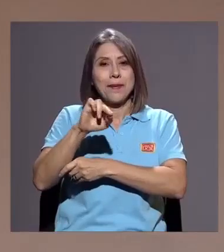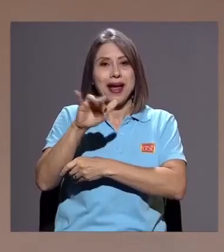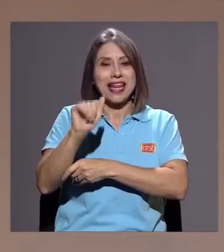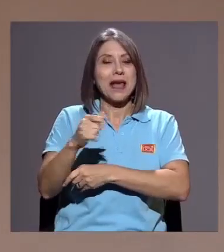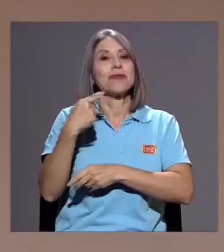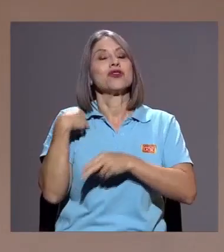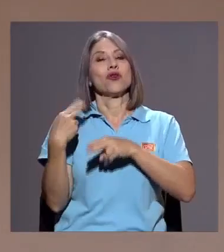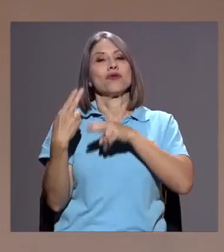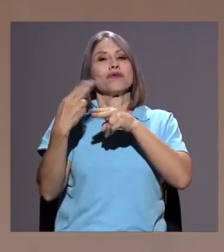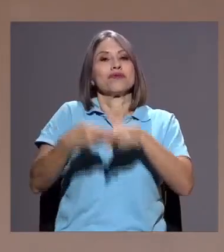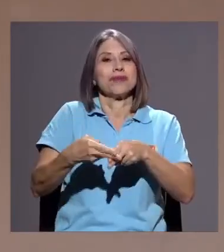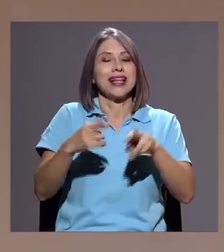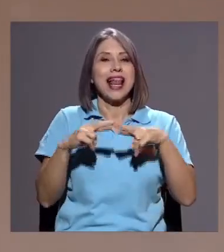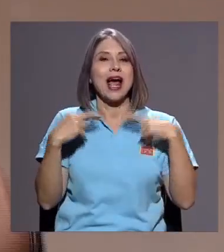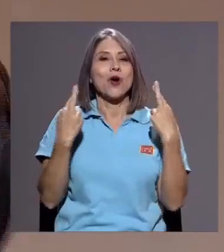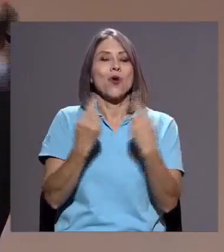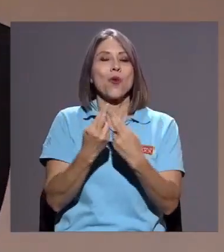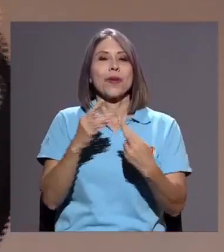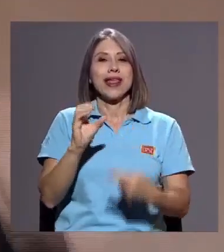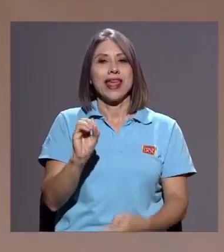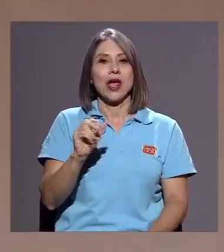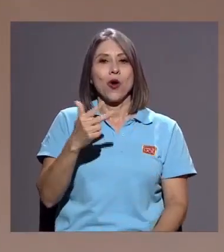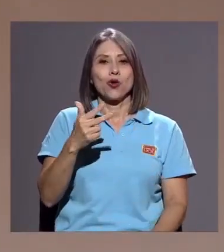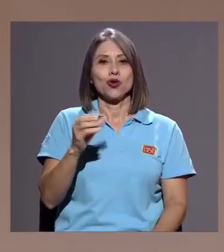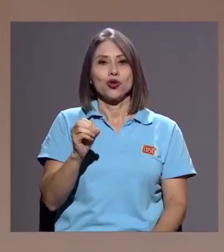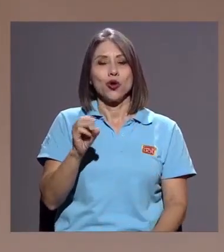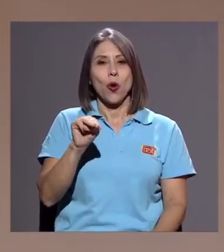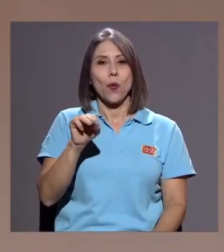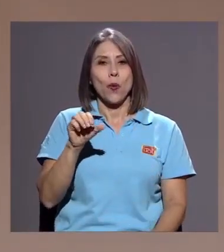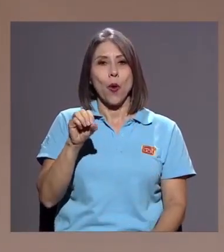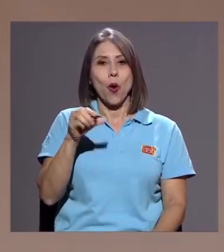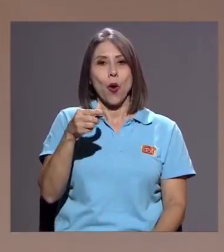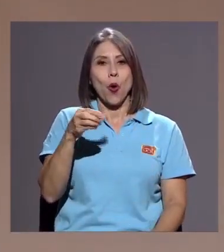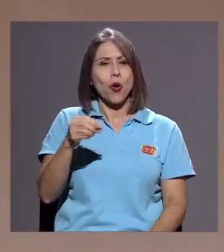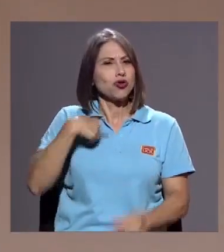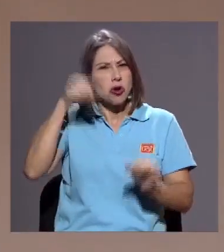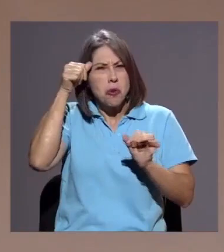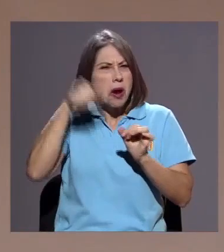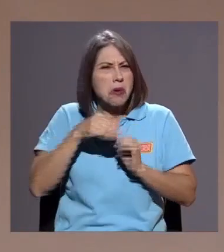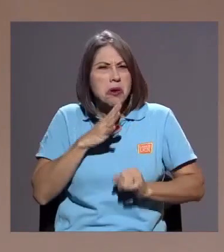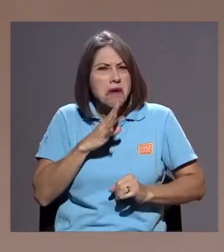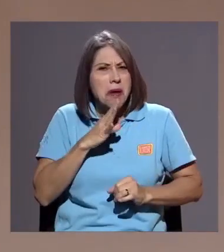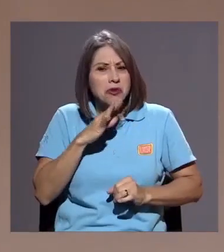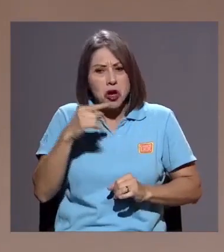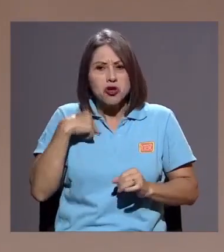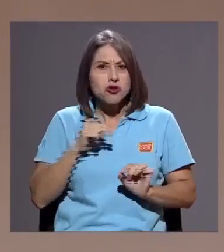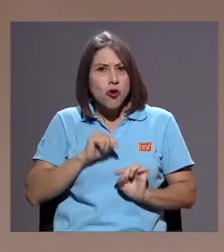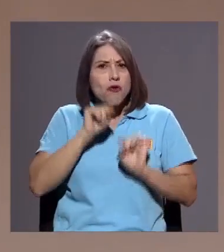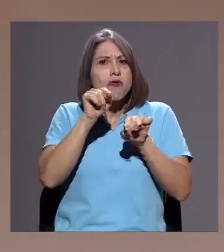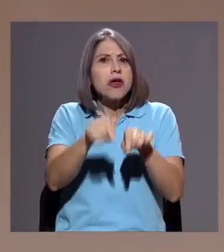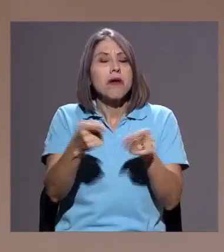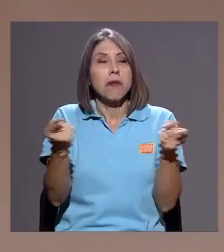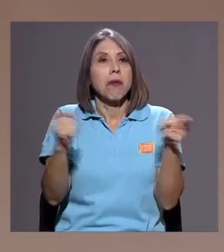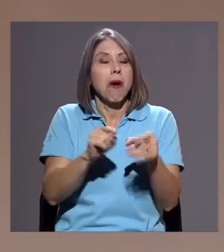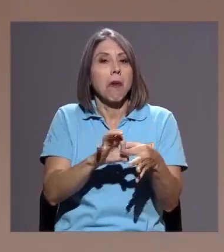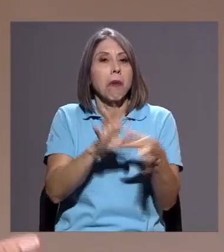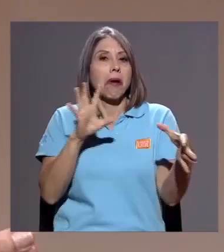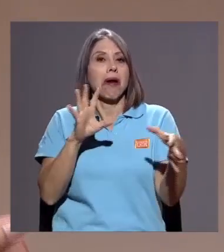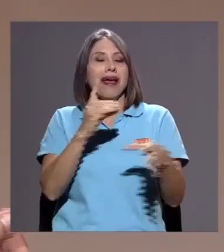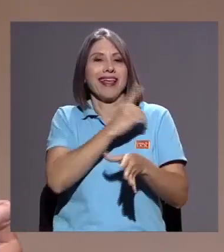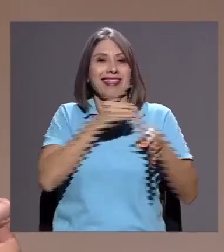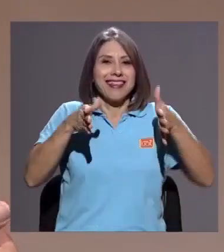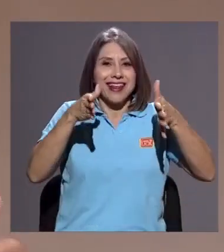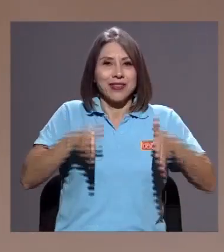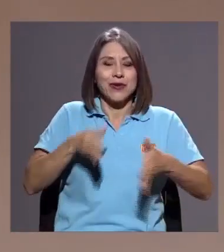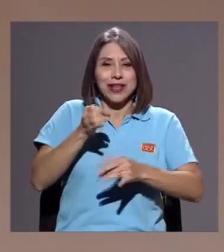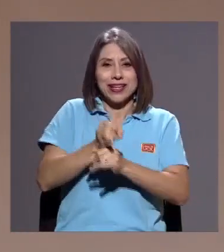cumbre de Ochomogo. Yo no me acuerdo de qué hablamos y yo asistí por accidente. El director del Instituto de